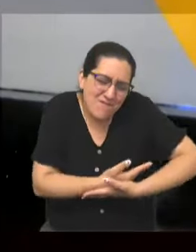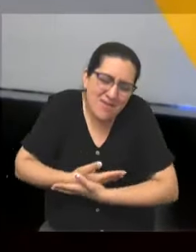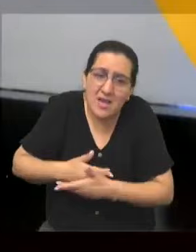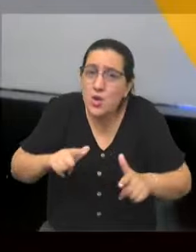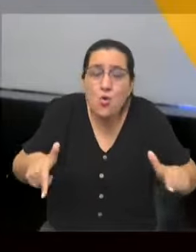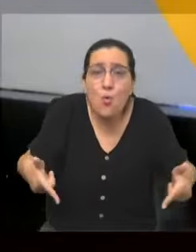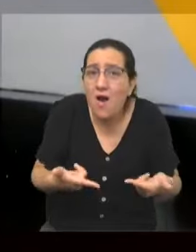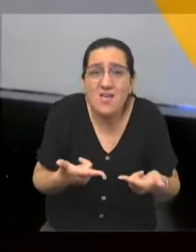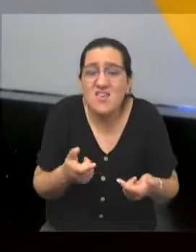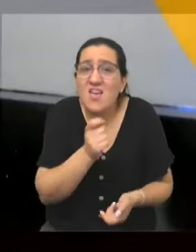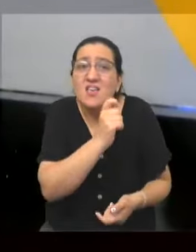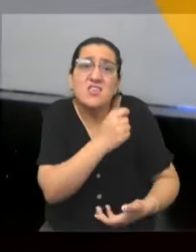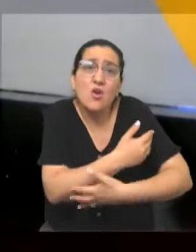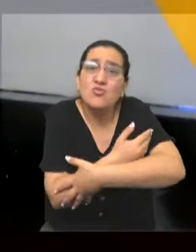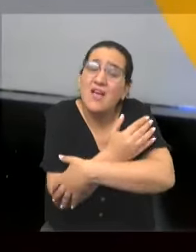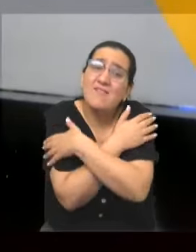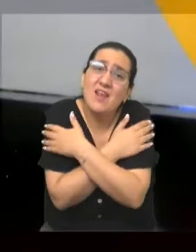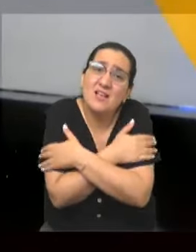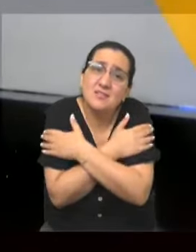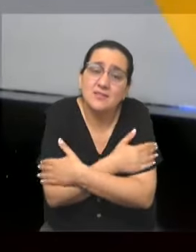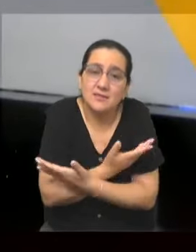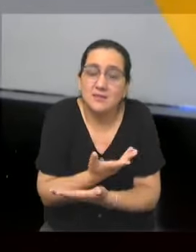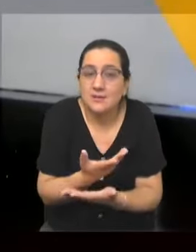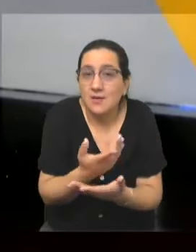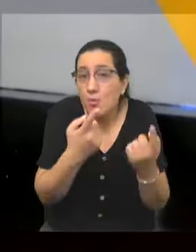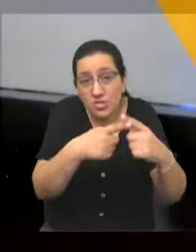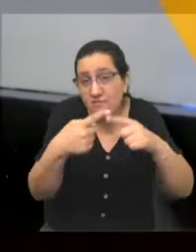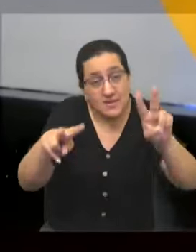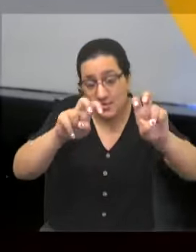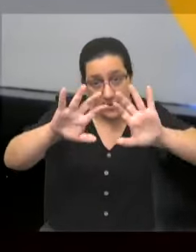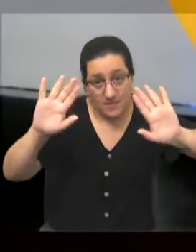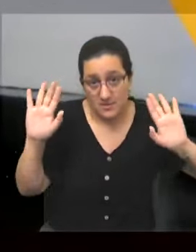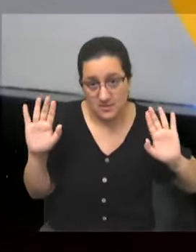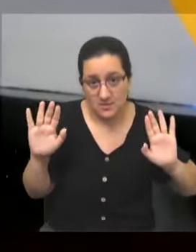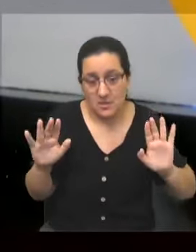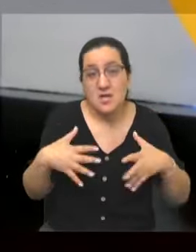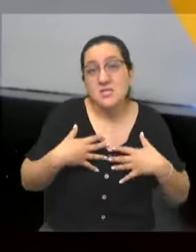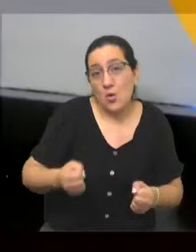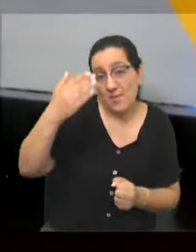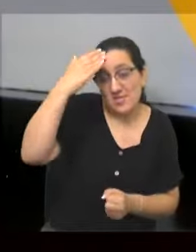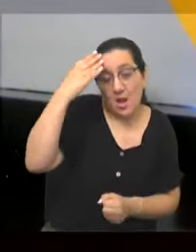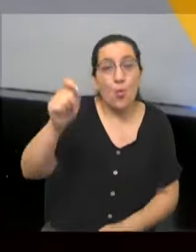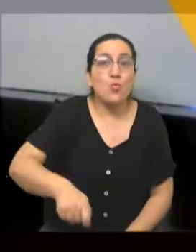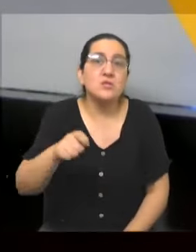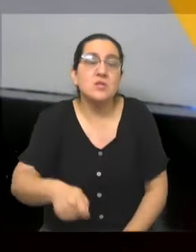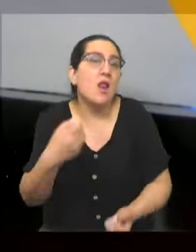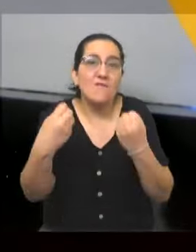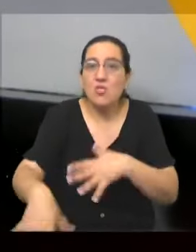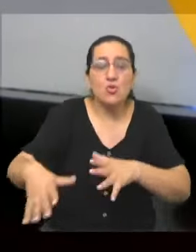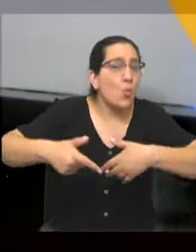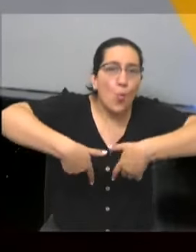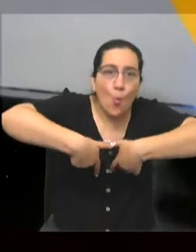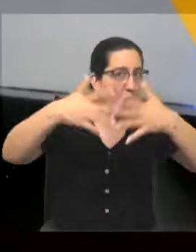tienen el abrazo del adulto que deberían tener por diferentes motivos de salud mental, judiciales, de abandono, de lo que